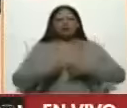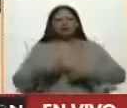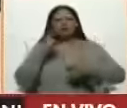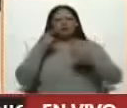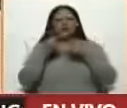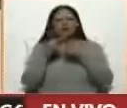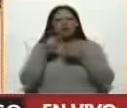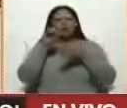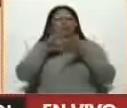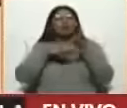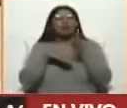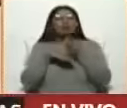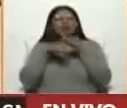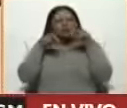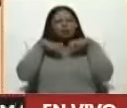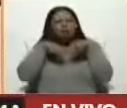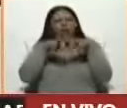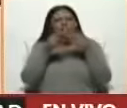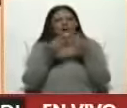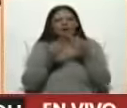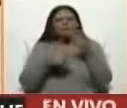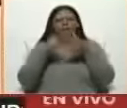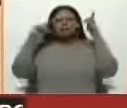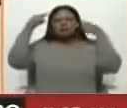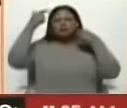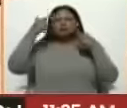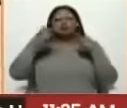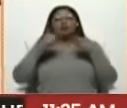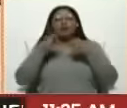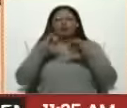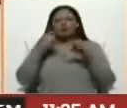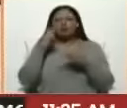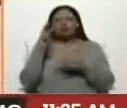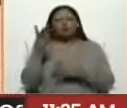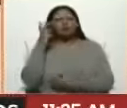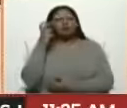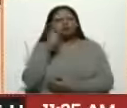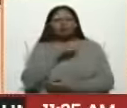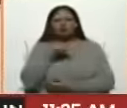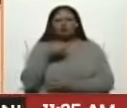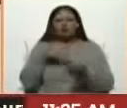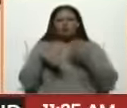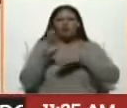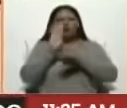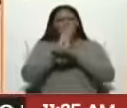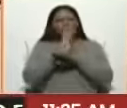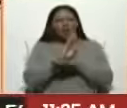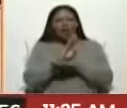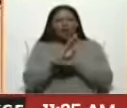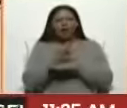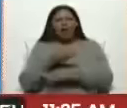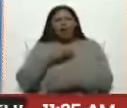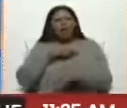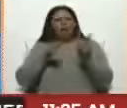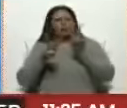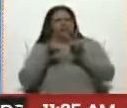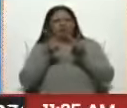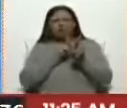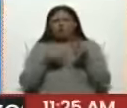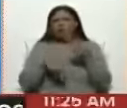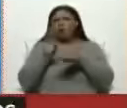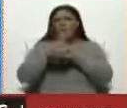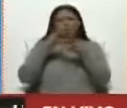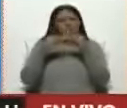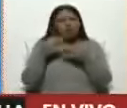de cordero y casi que son más chavistas que Chávez. Tú los escuchas decir, no, nosotros vamos a proteger la misión vivienda, no, nosotros vamos a proteger